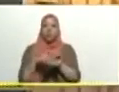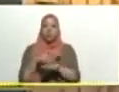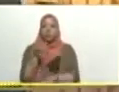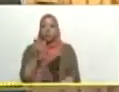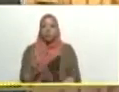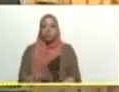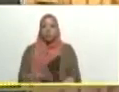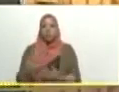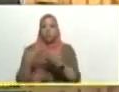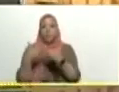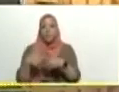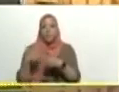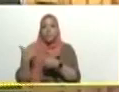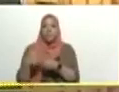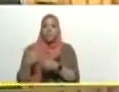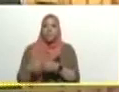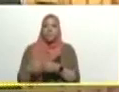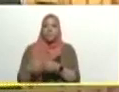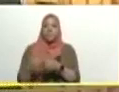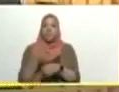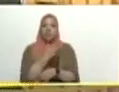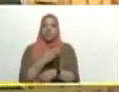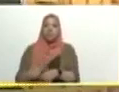de Petróleo y presidente de PDVSA,